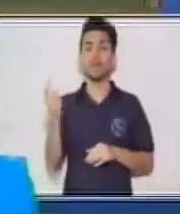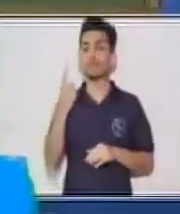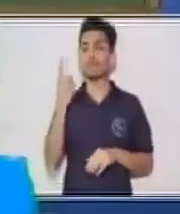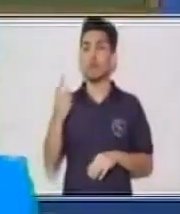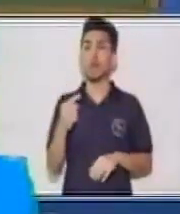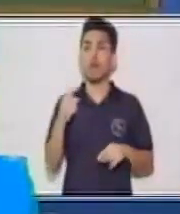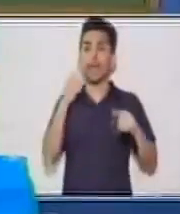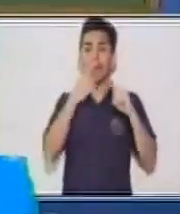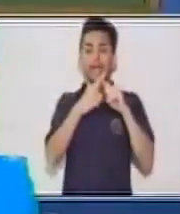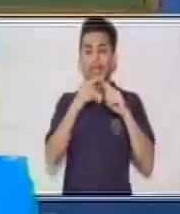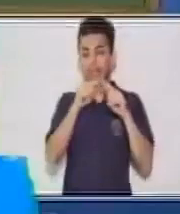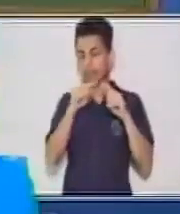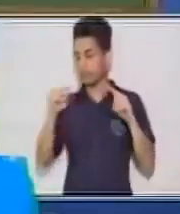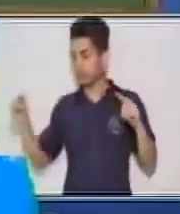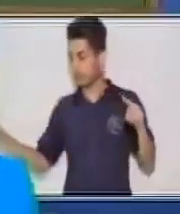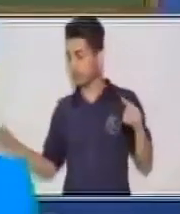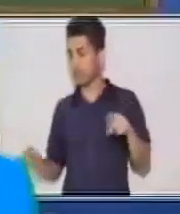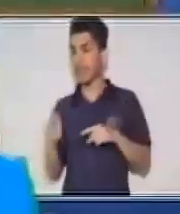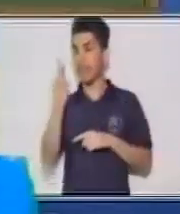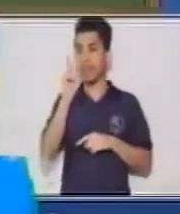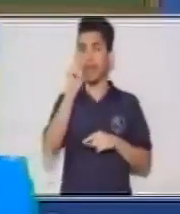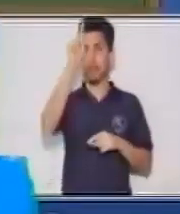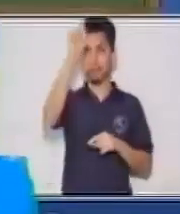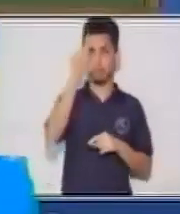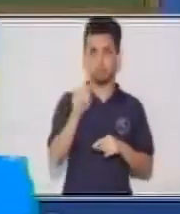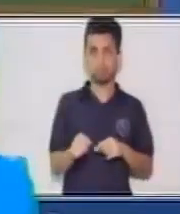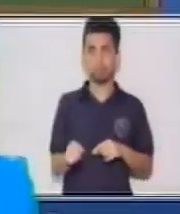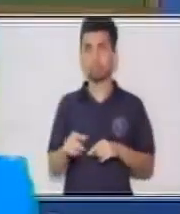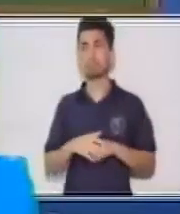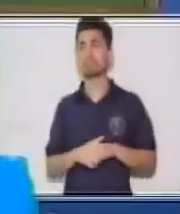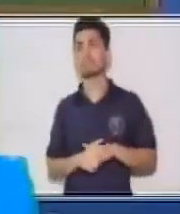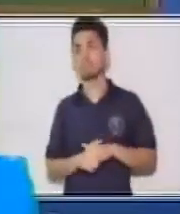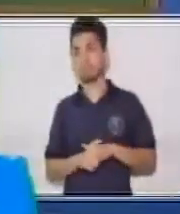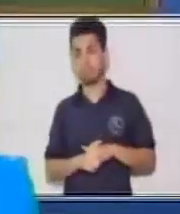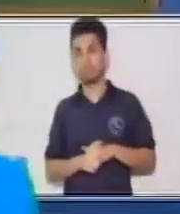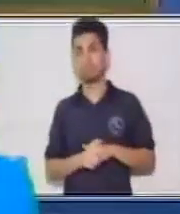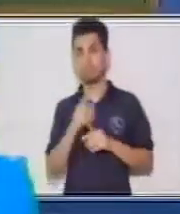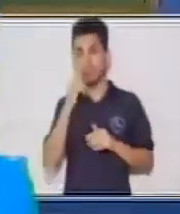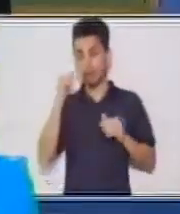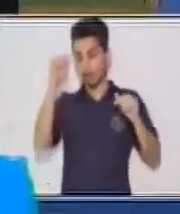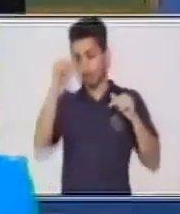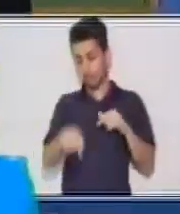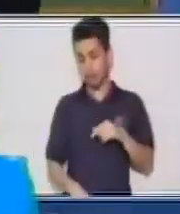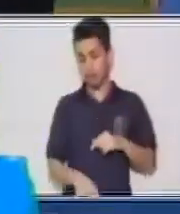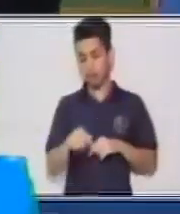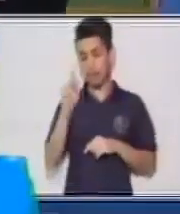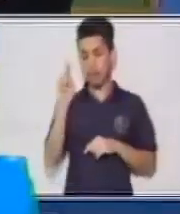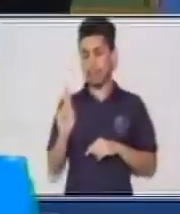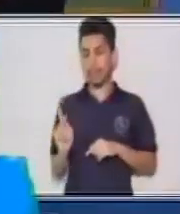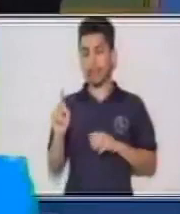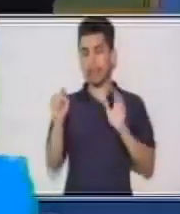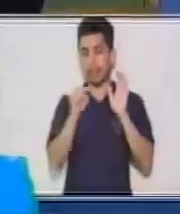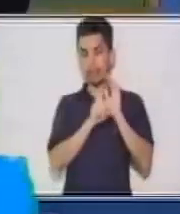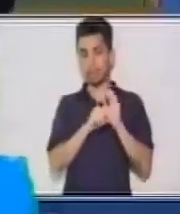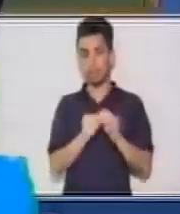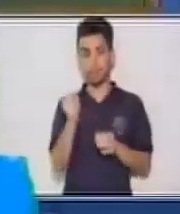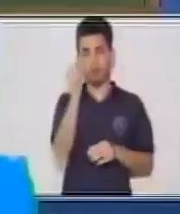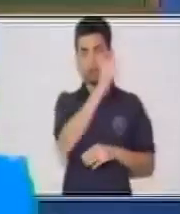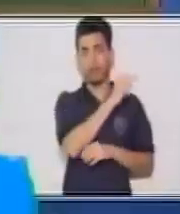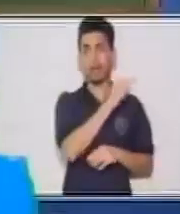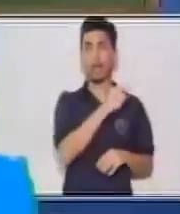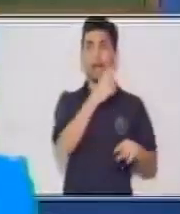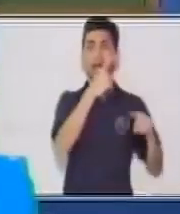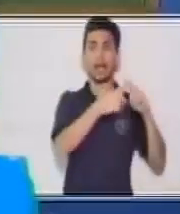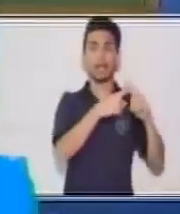y x negativo, y aquí y negativo, ¿sí? Entonces,